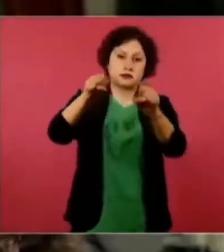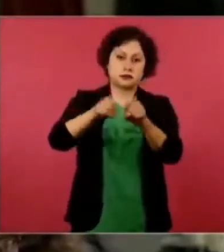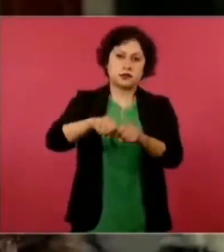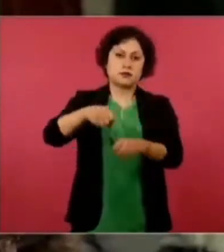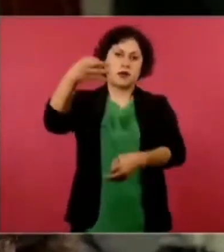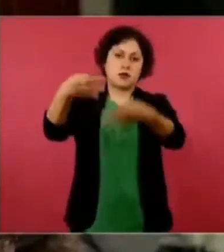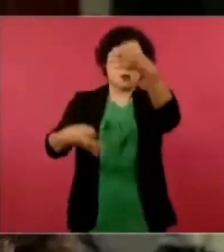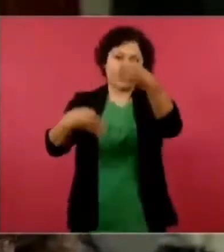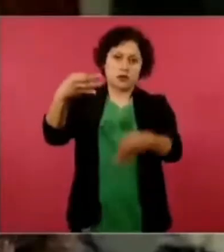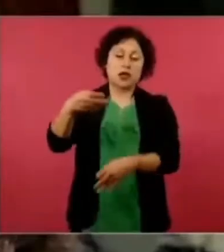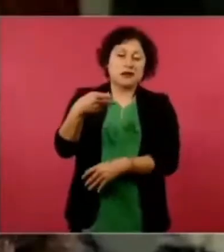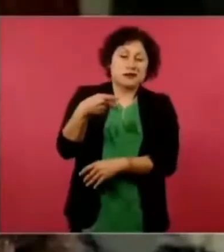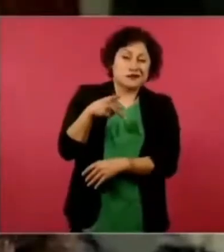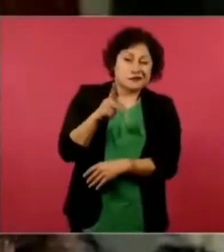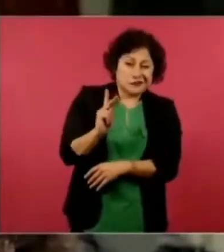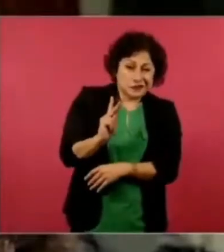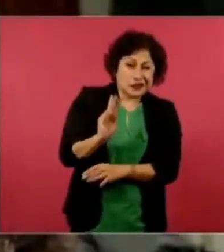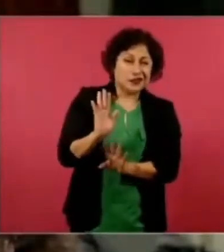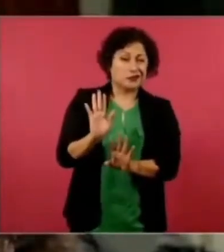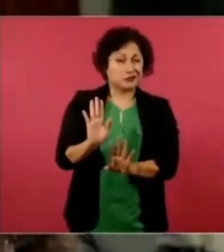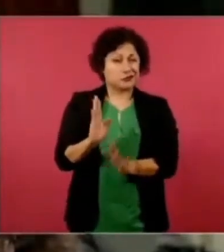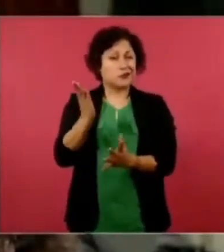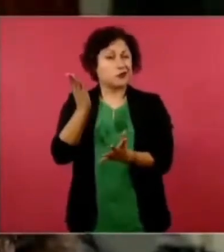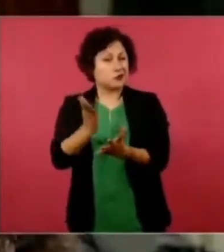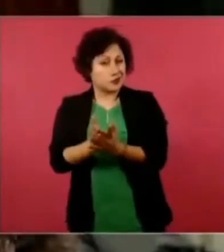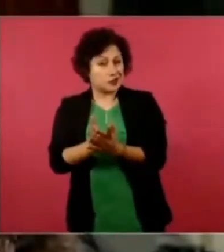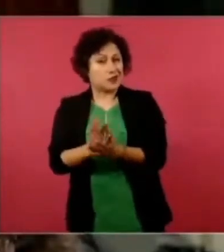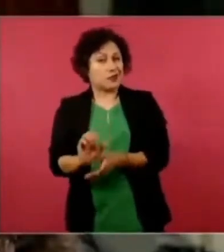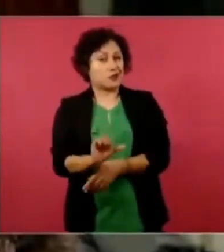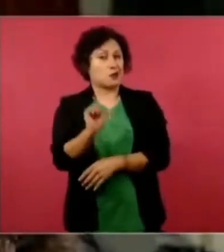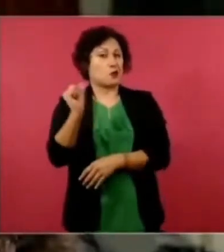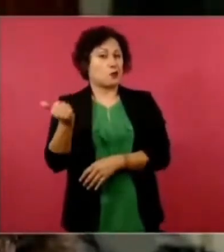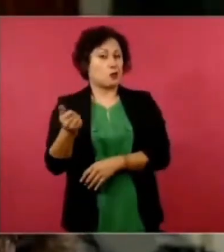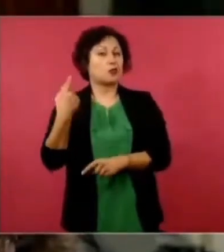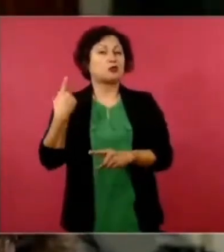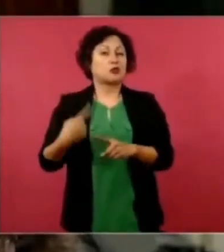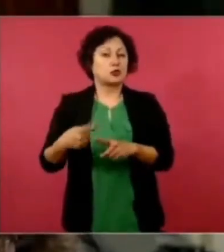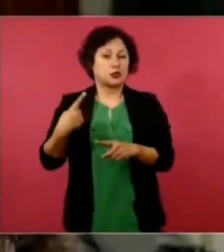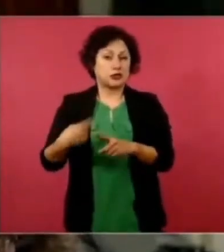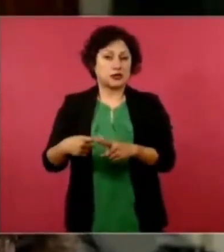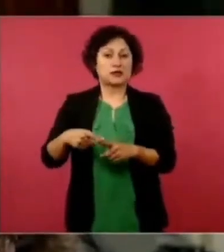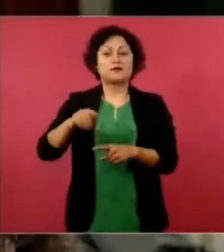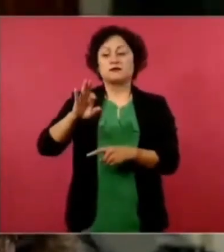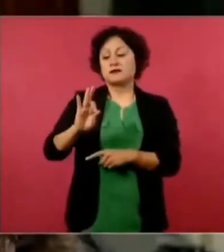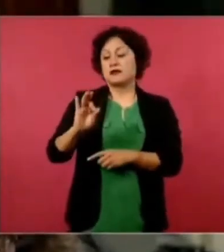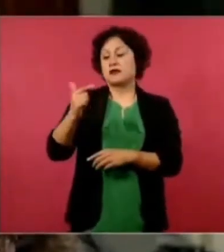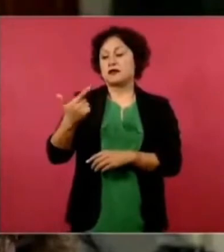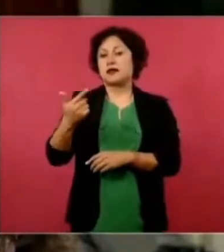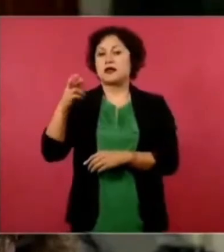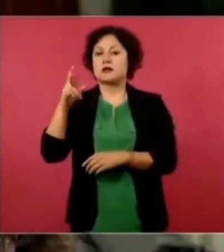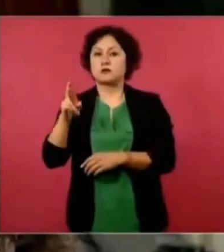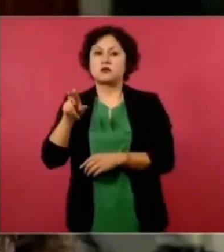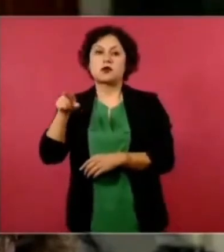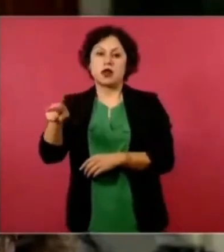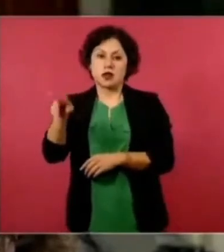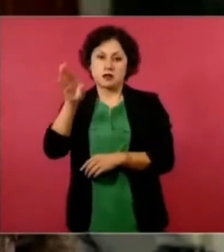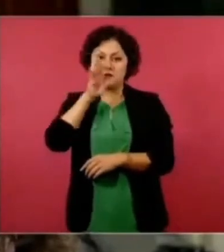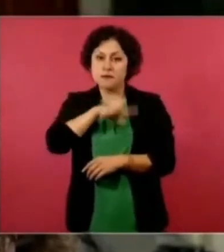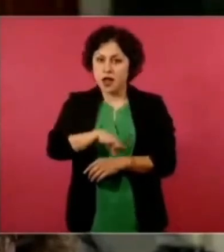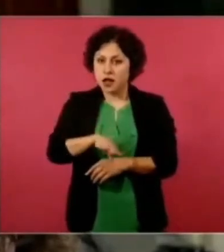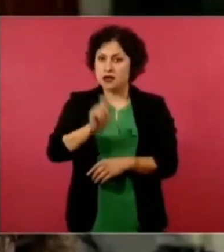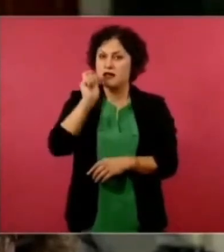no. Y es la negligencia de la Fiscalía General de la República. Y no sabemos si es negligencia